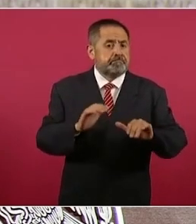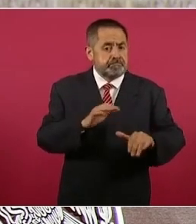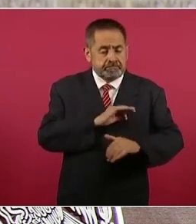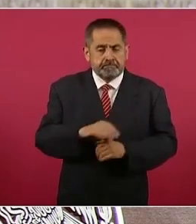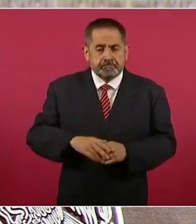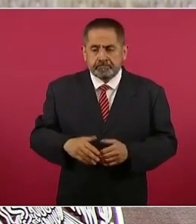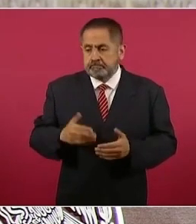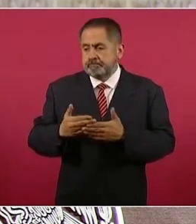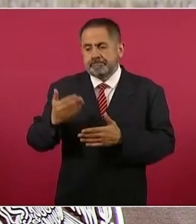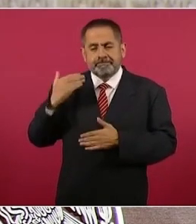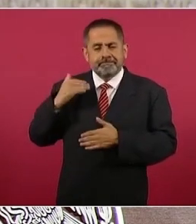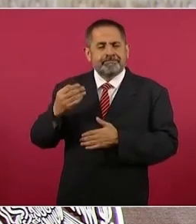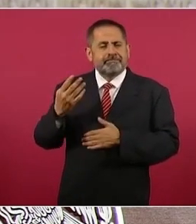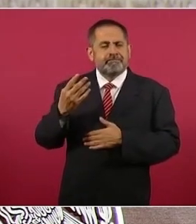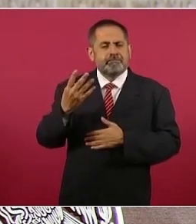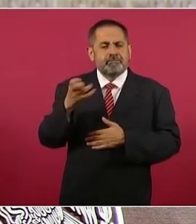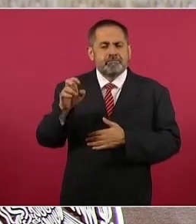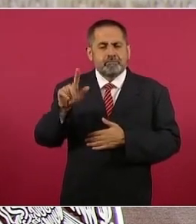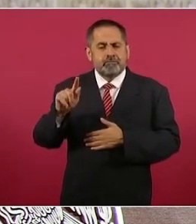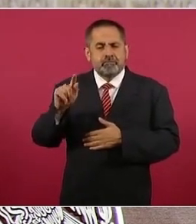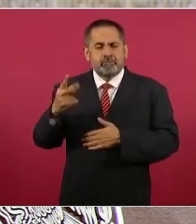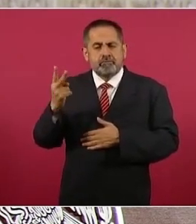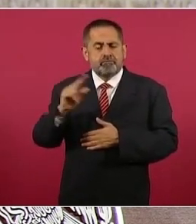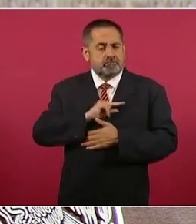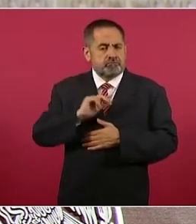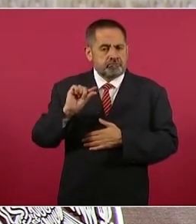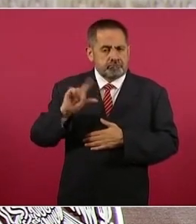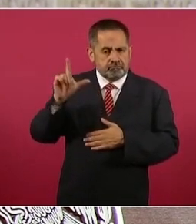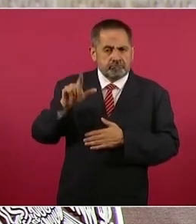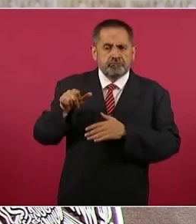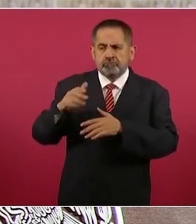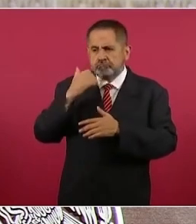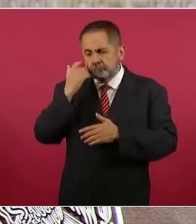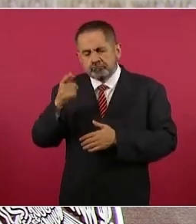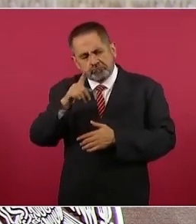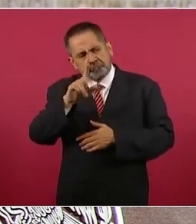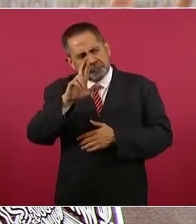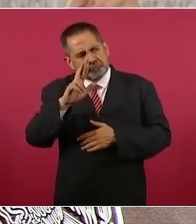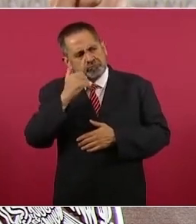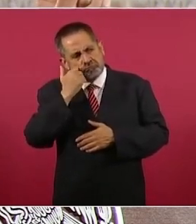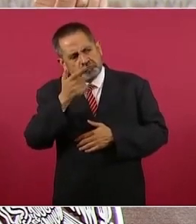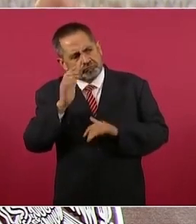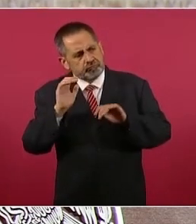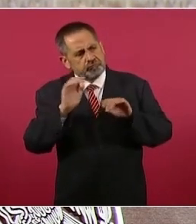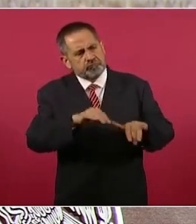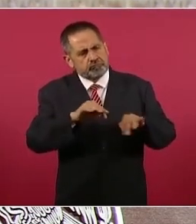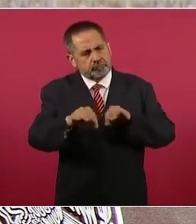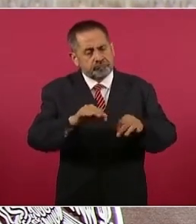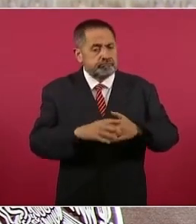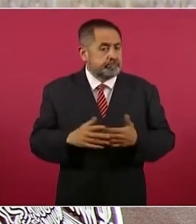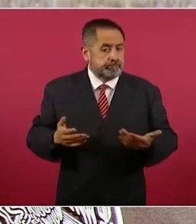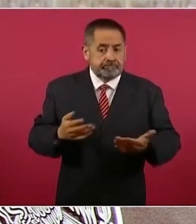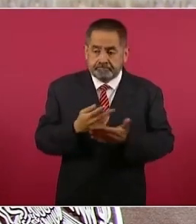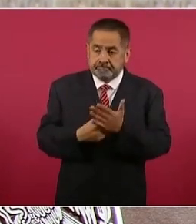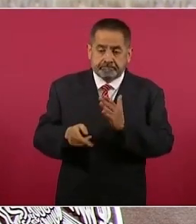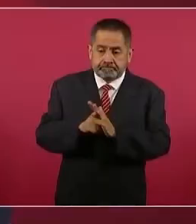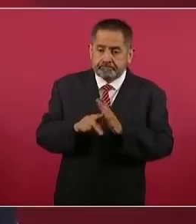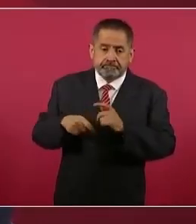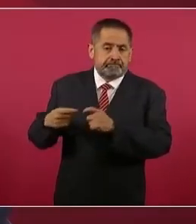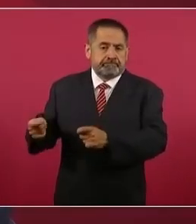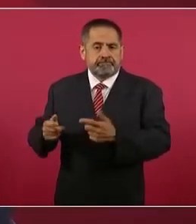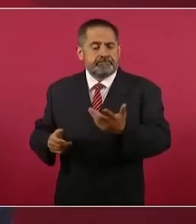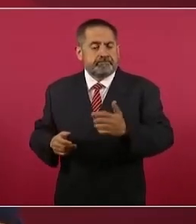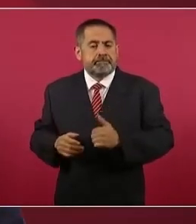de 472 especialistas interesados en alguna de estas plazas. Como lo hemos comentado, a partir de ahora, el